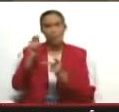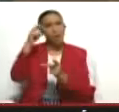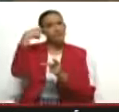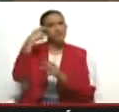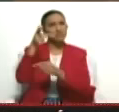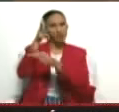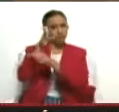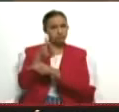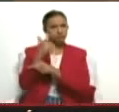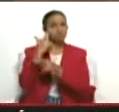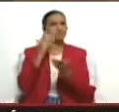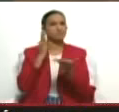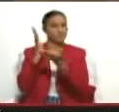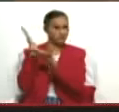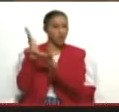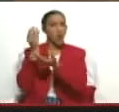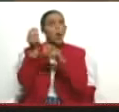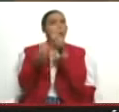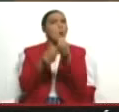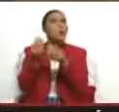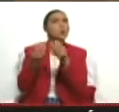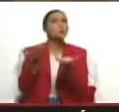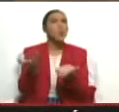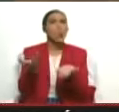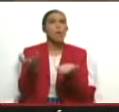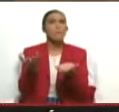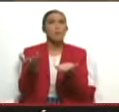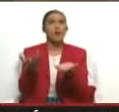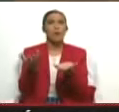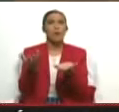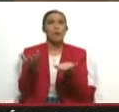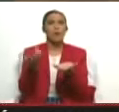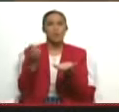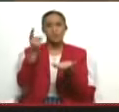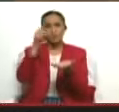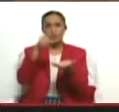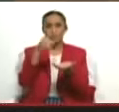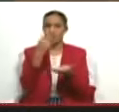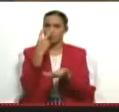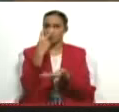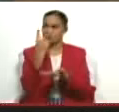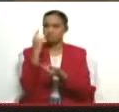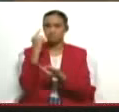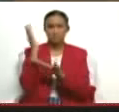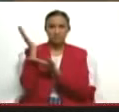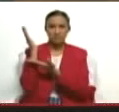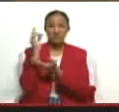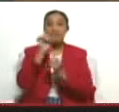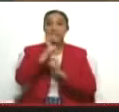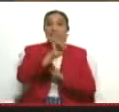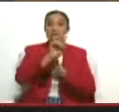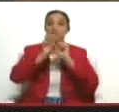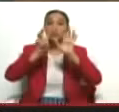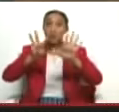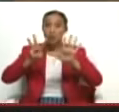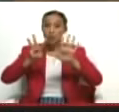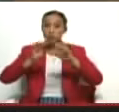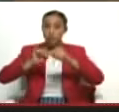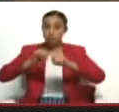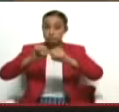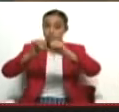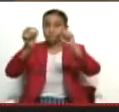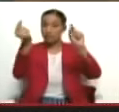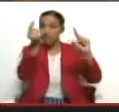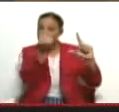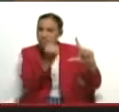ahí se verán en ese segundo video que tengo acá y ustedes van a observar los 18 mapas de manera